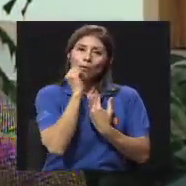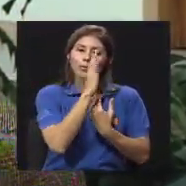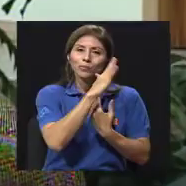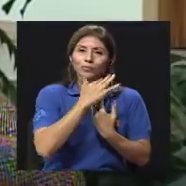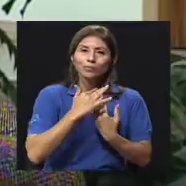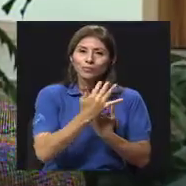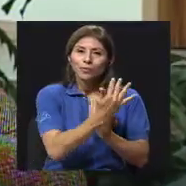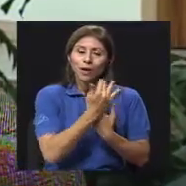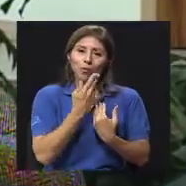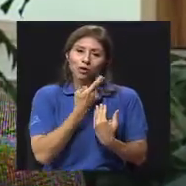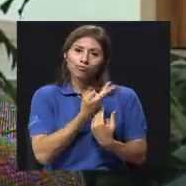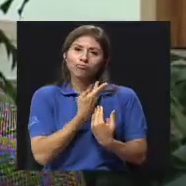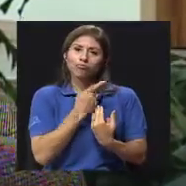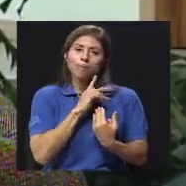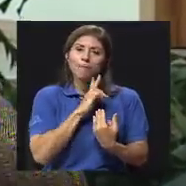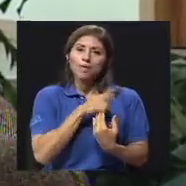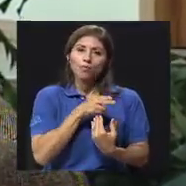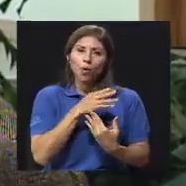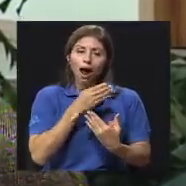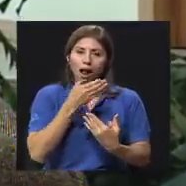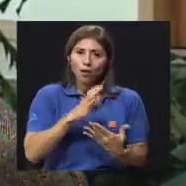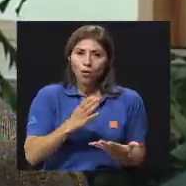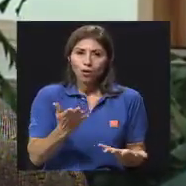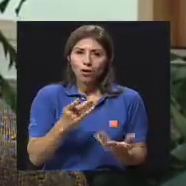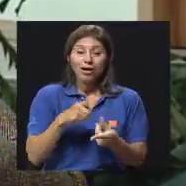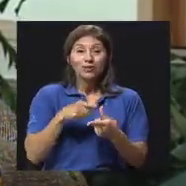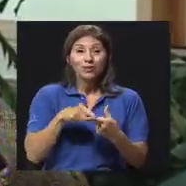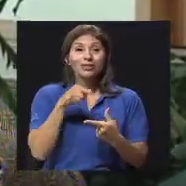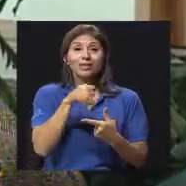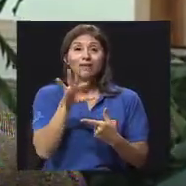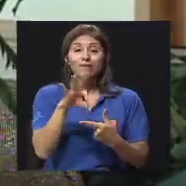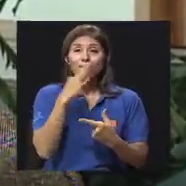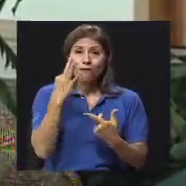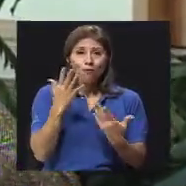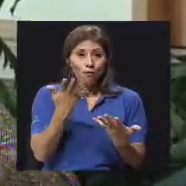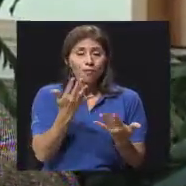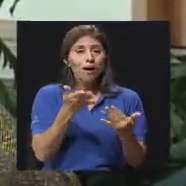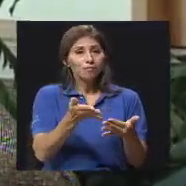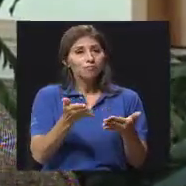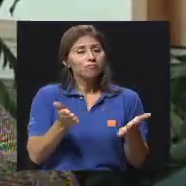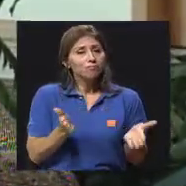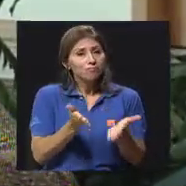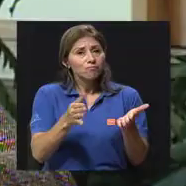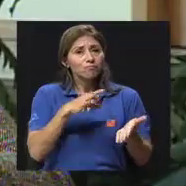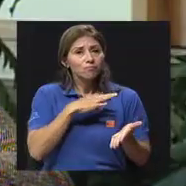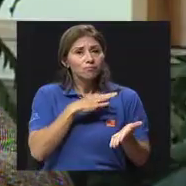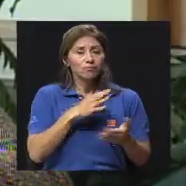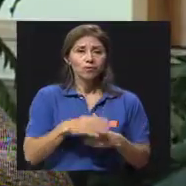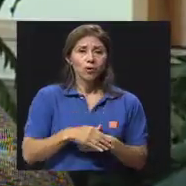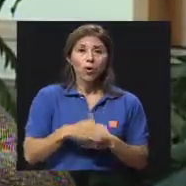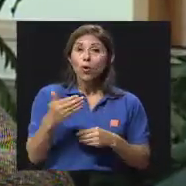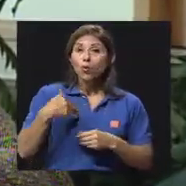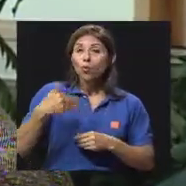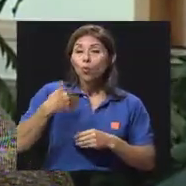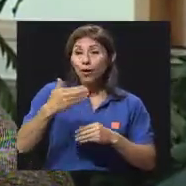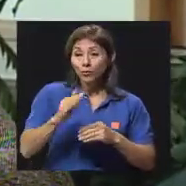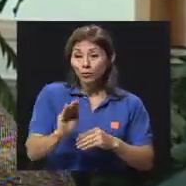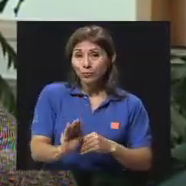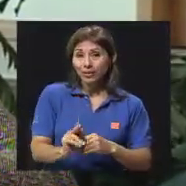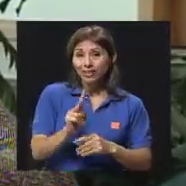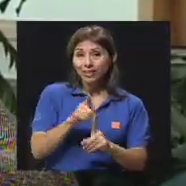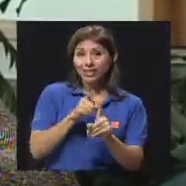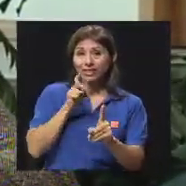una misma, tienen un mismo calor. Es esa forma de tener al bebé en sí. Cuando el niño está pequeñito, qué sé yo, de 2 a 4